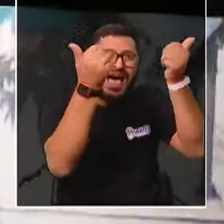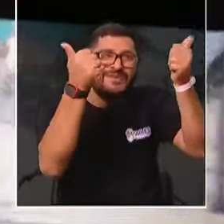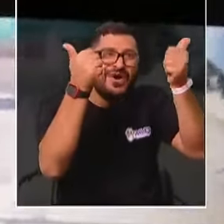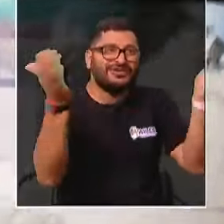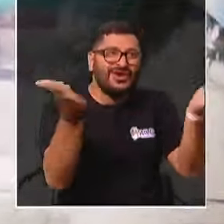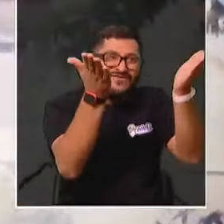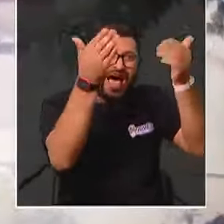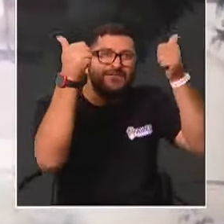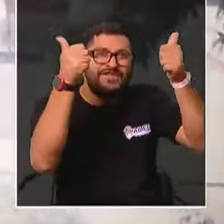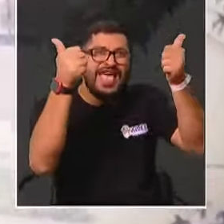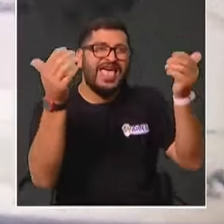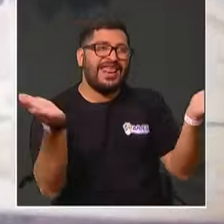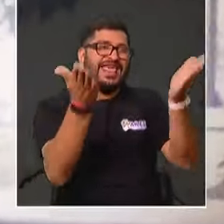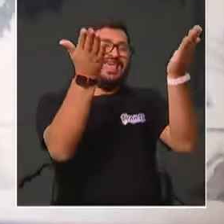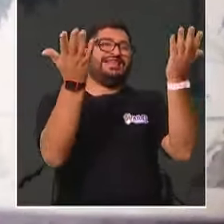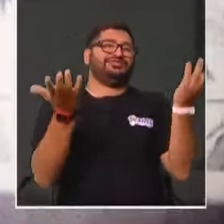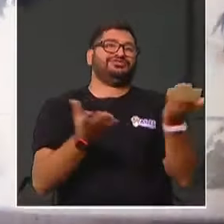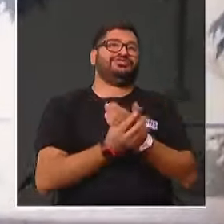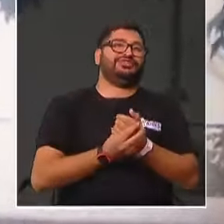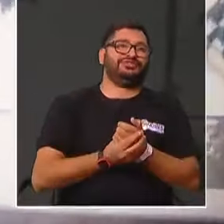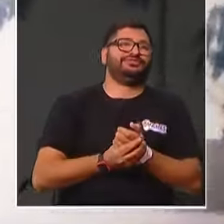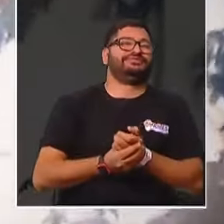¡Eso, eso, Feña!